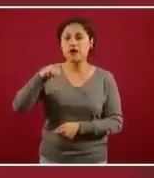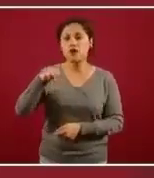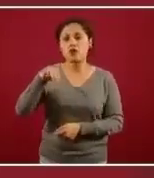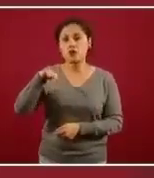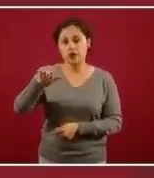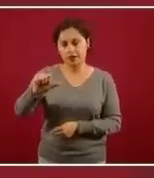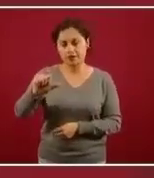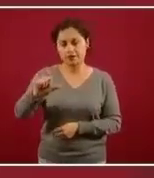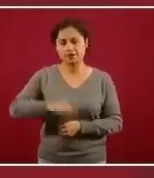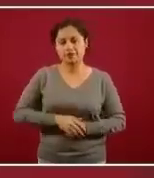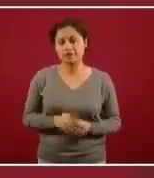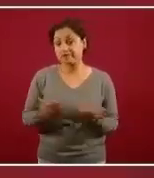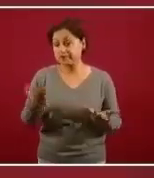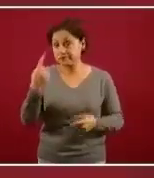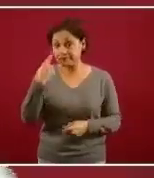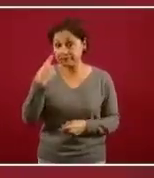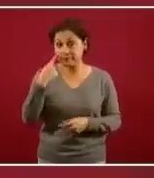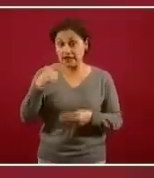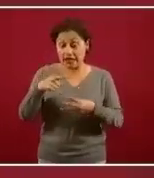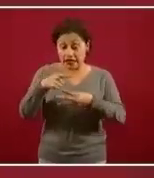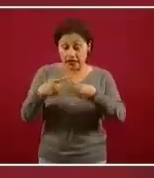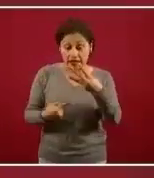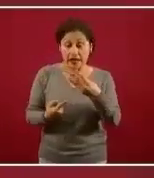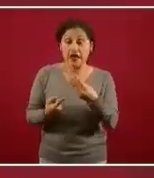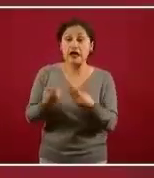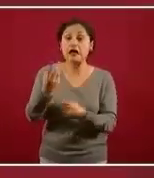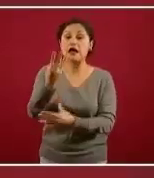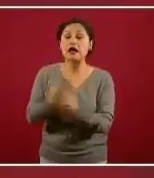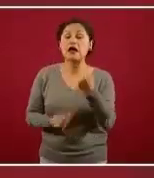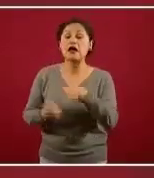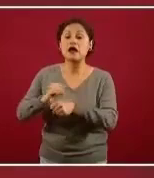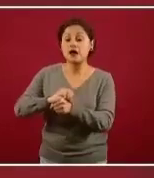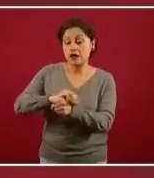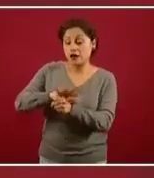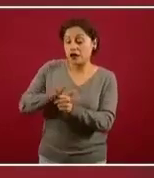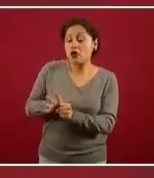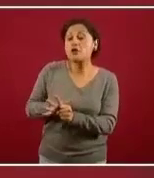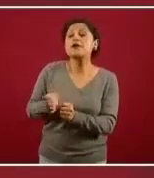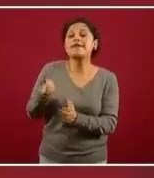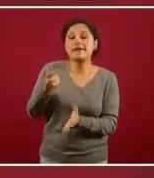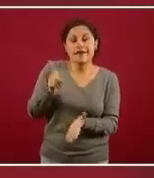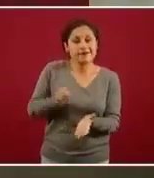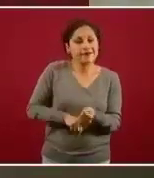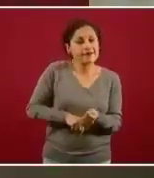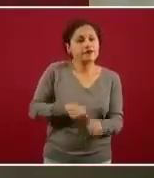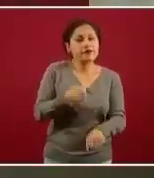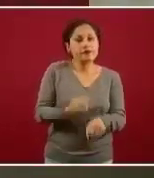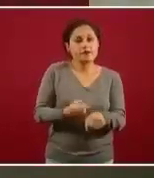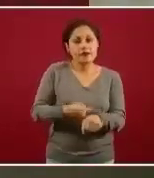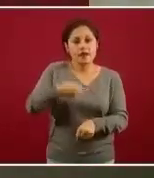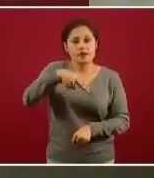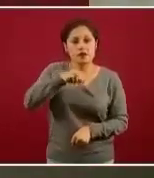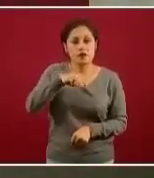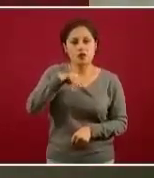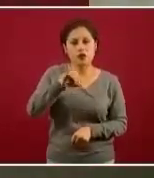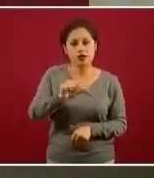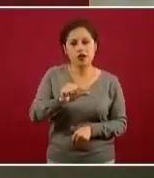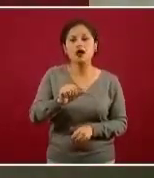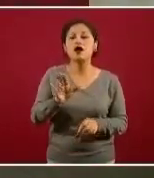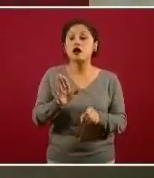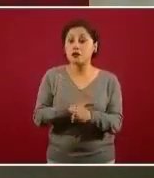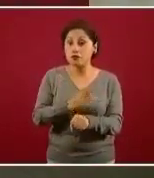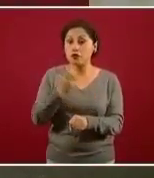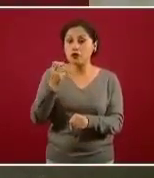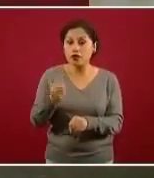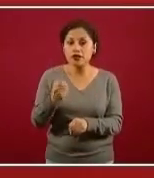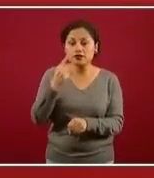Son, por decirlo de otra manera, COVID es parte del mundo de las neumonías y por eso monitoreamos también esto, porque esto puede ser